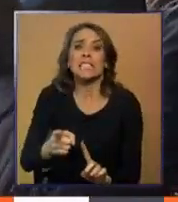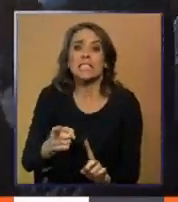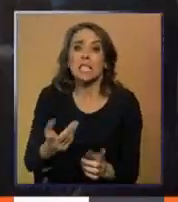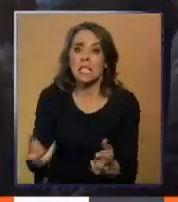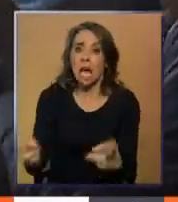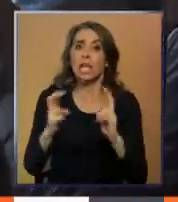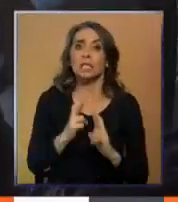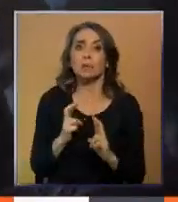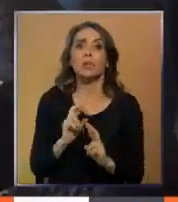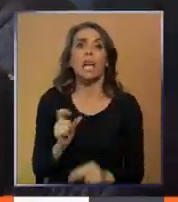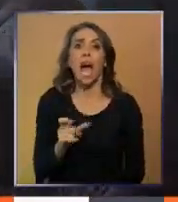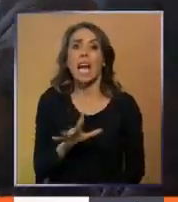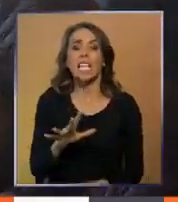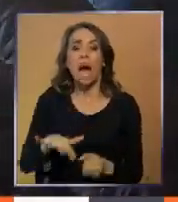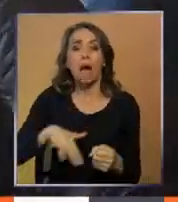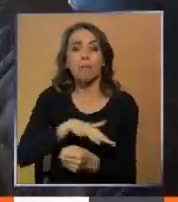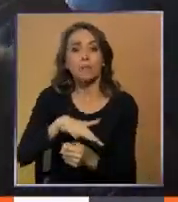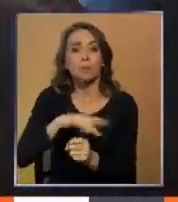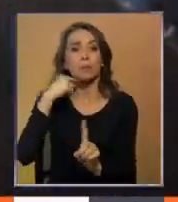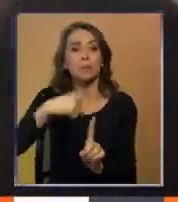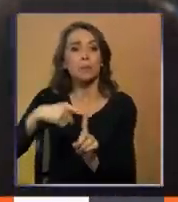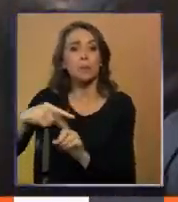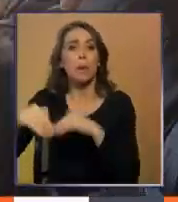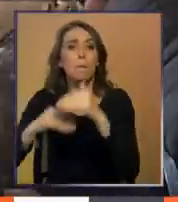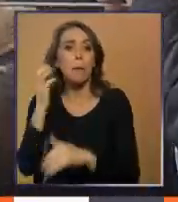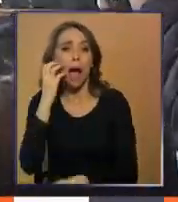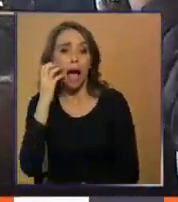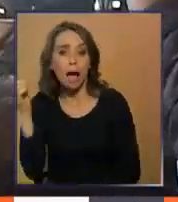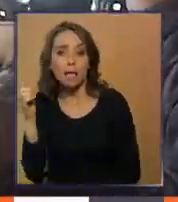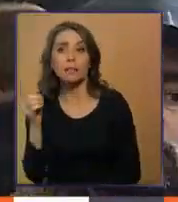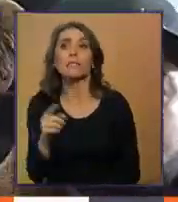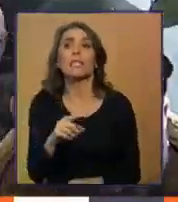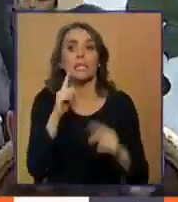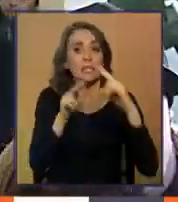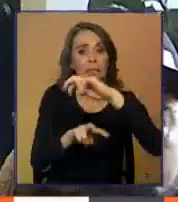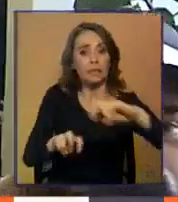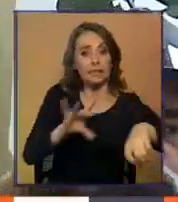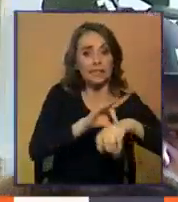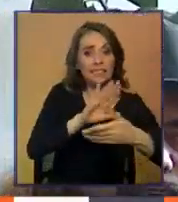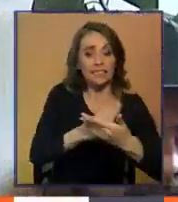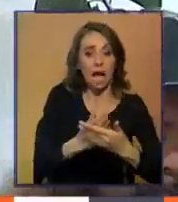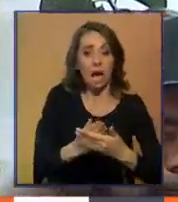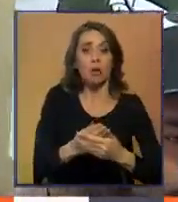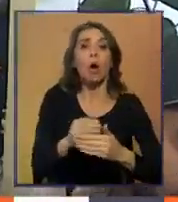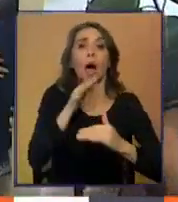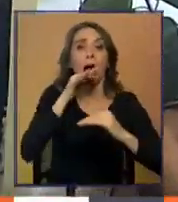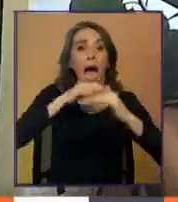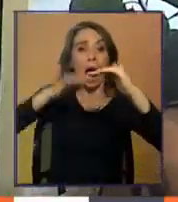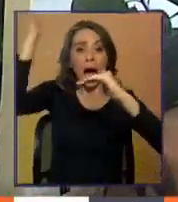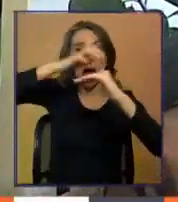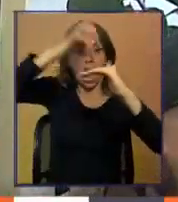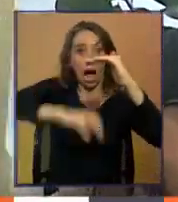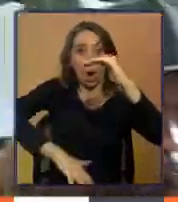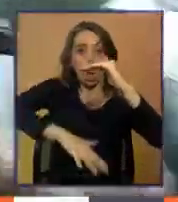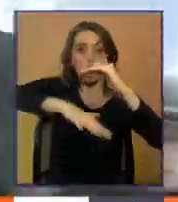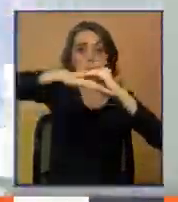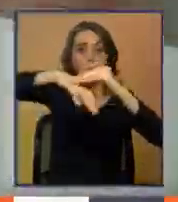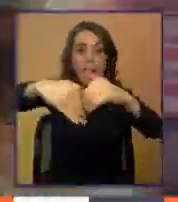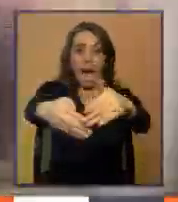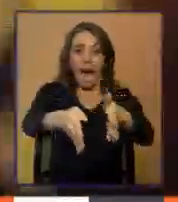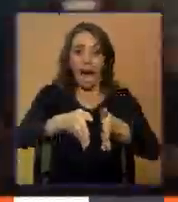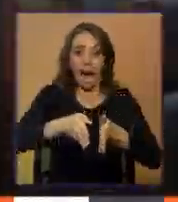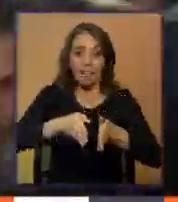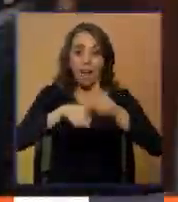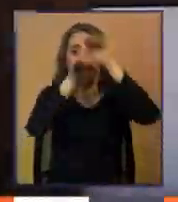Ancha. Un sumario sanitario prohibió el funcionamiento del lugar debido a la falta de drenajes de agua. Los ataúdes y nichos